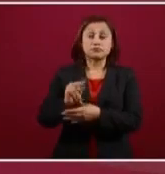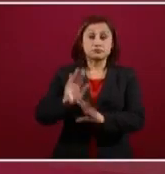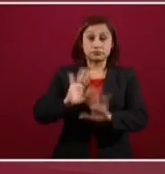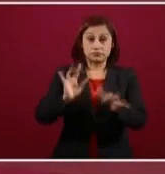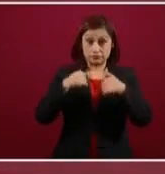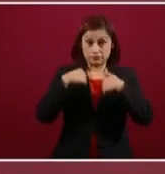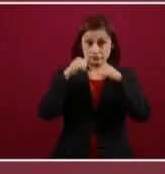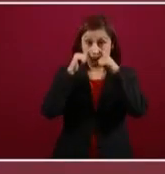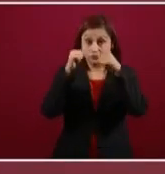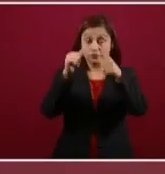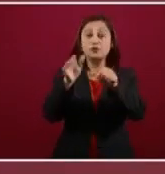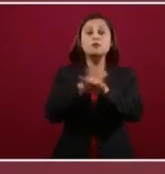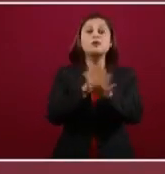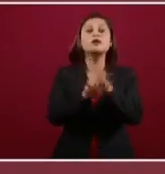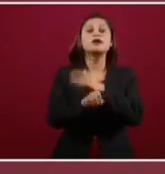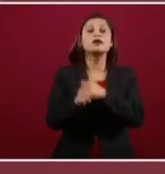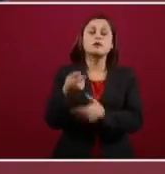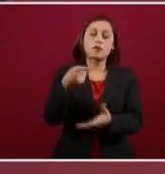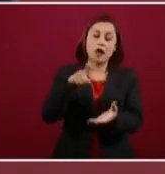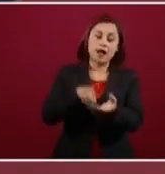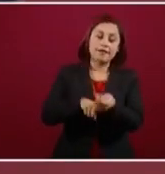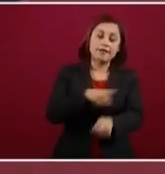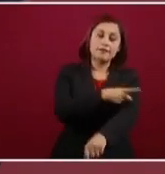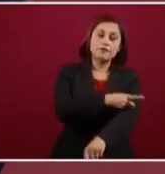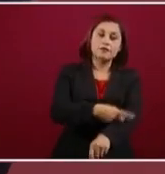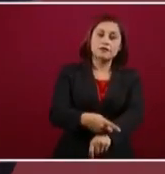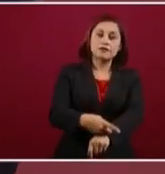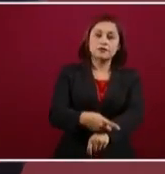Tenemos el caso de las delegaciones.